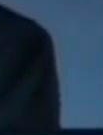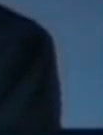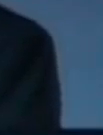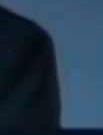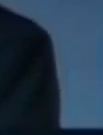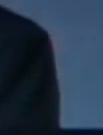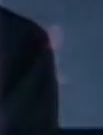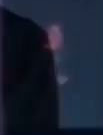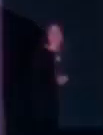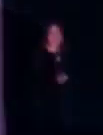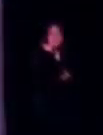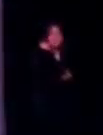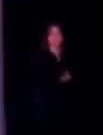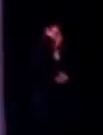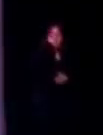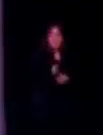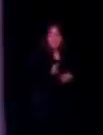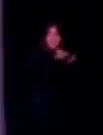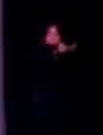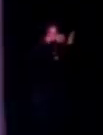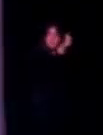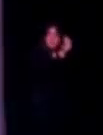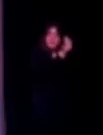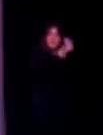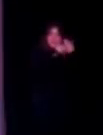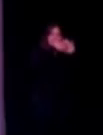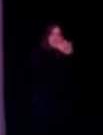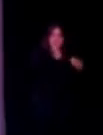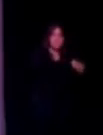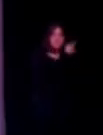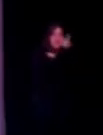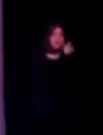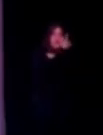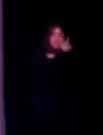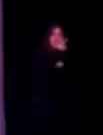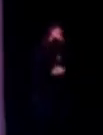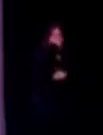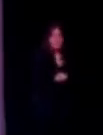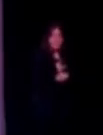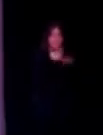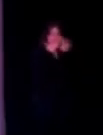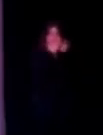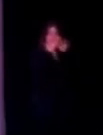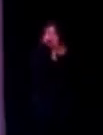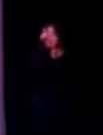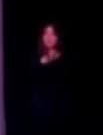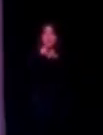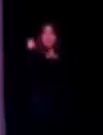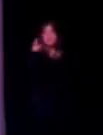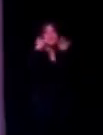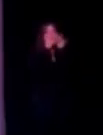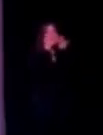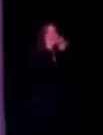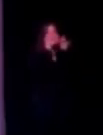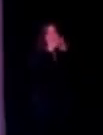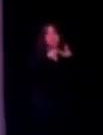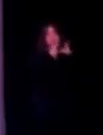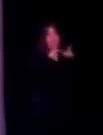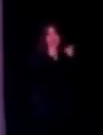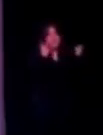plena reside en la relación de una persona con otra, del hombre con el hombre, en la relación social, en la interacción